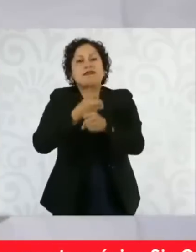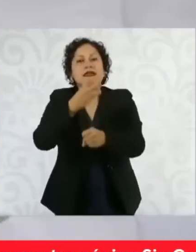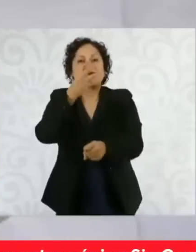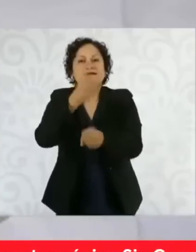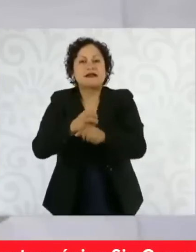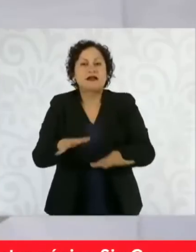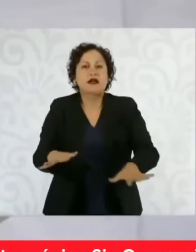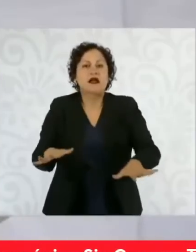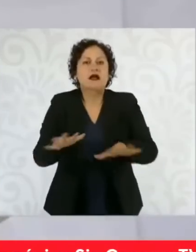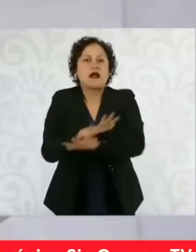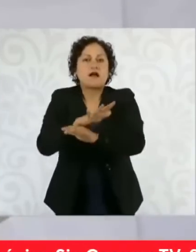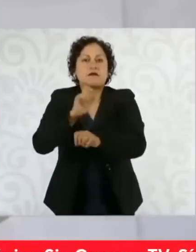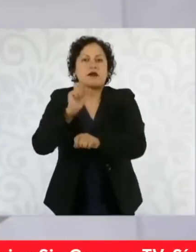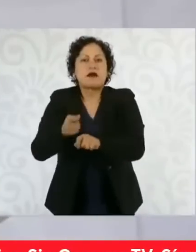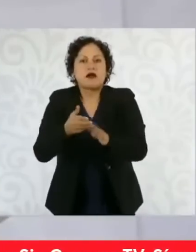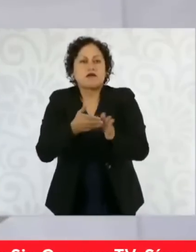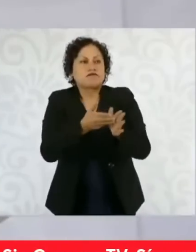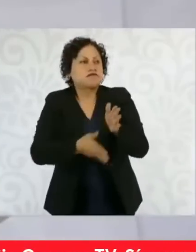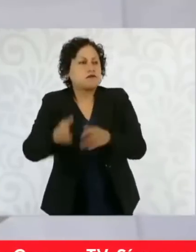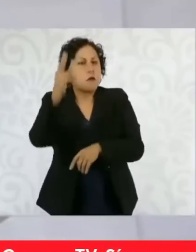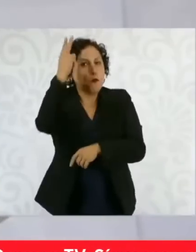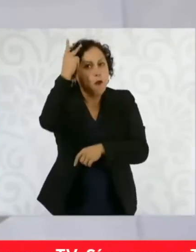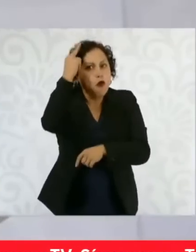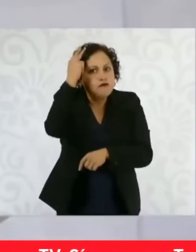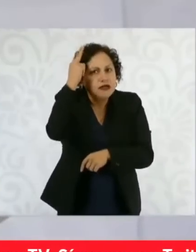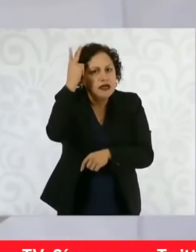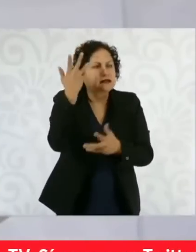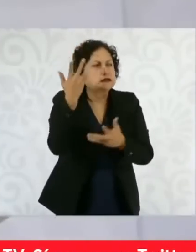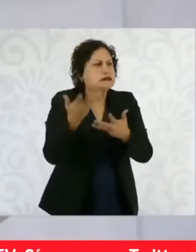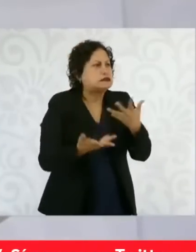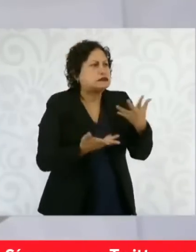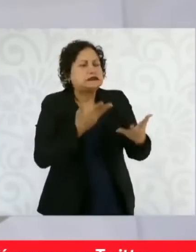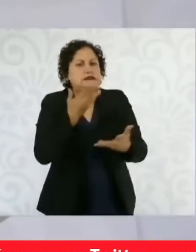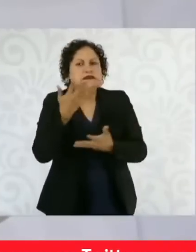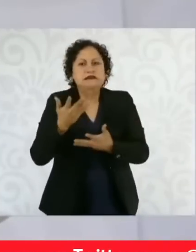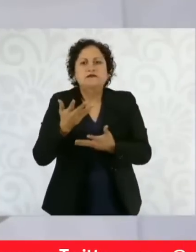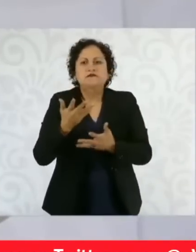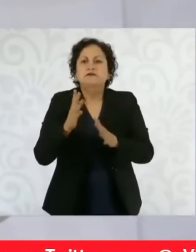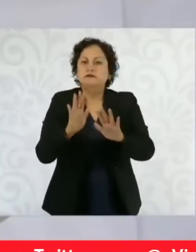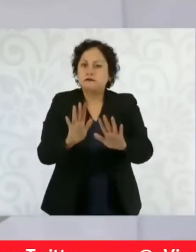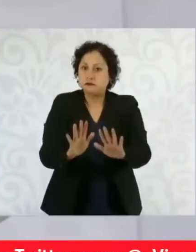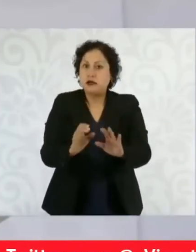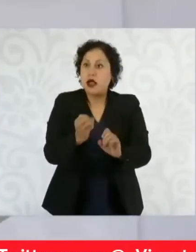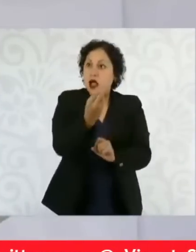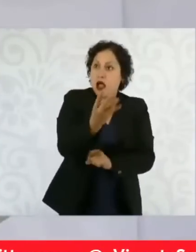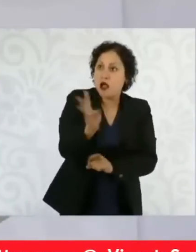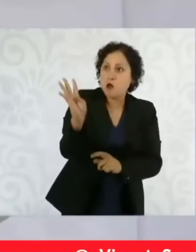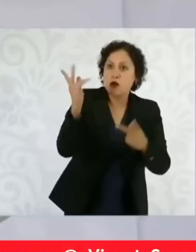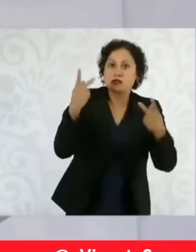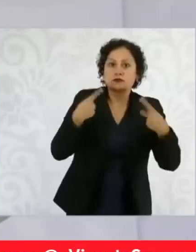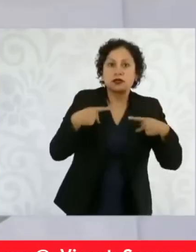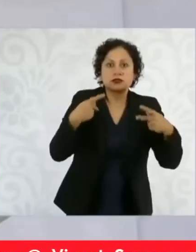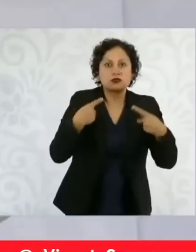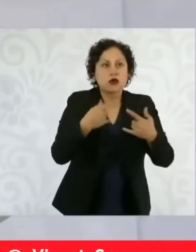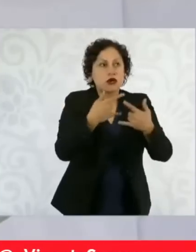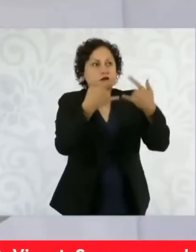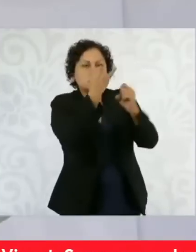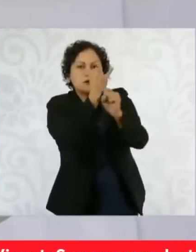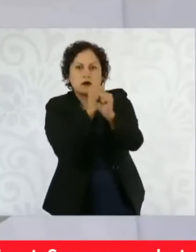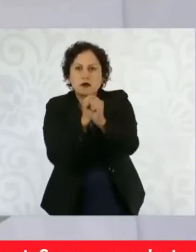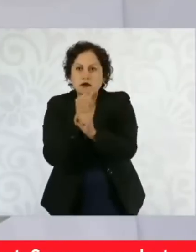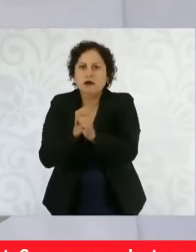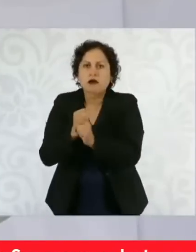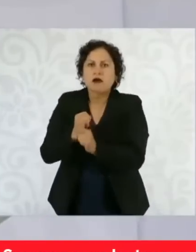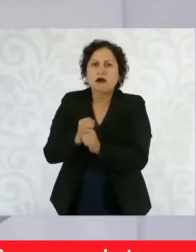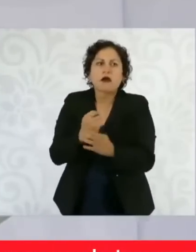del porfiriato. Algunos historiadores han querido reivindicar aquel periodo, pues afirman